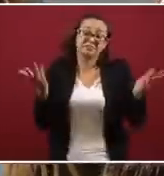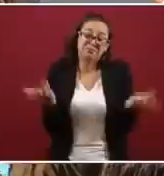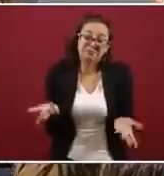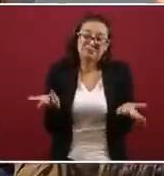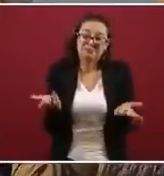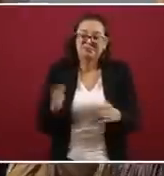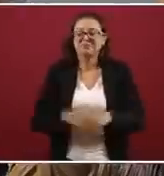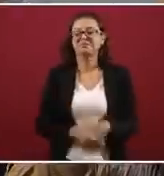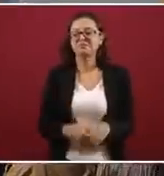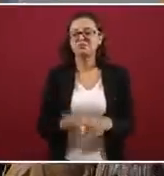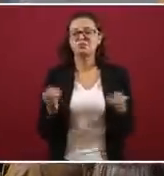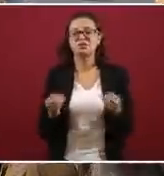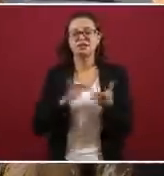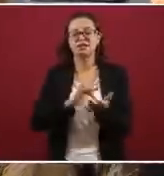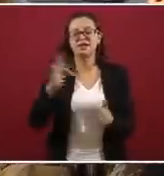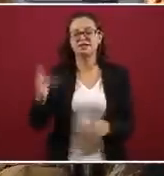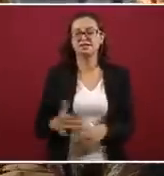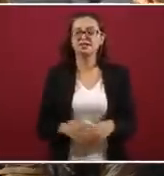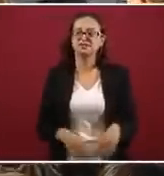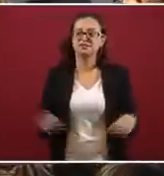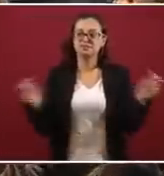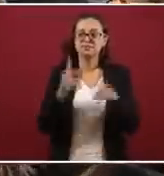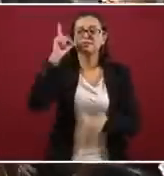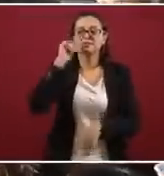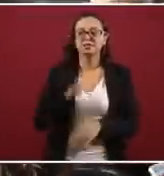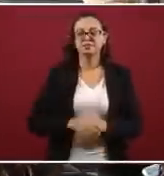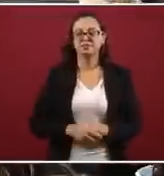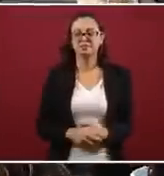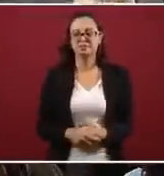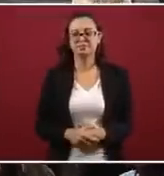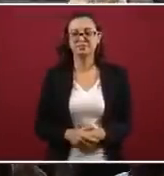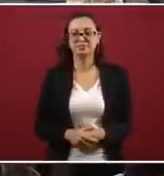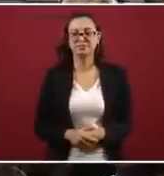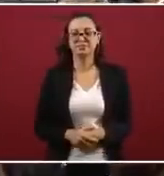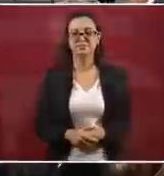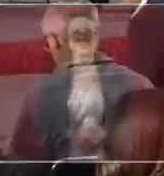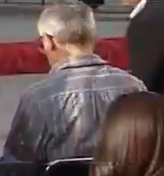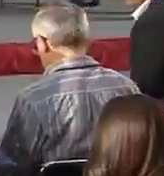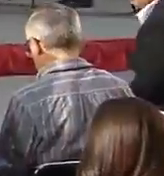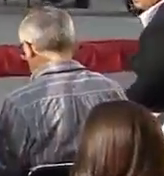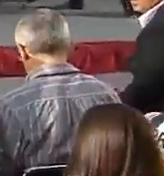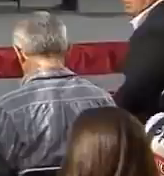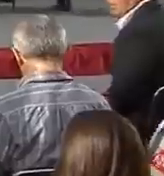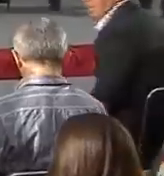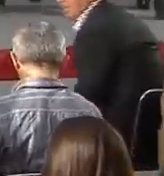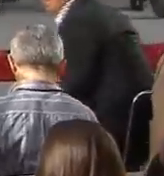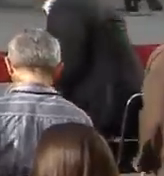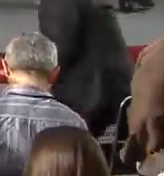Mañana. Gracias a Dios.